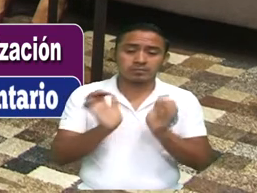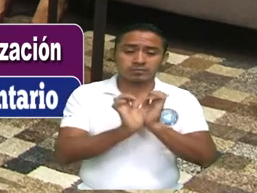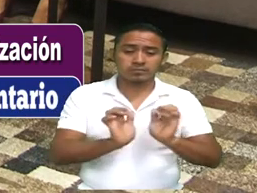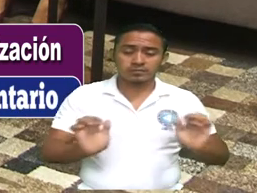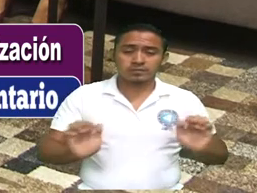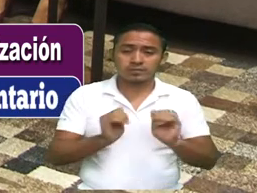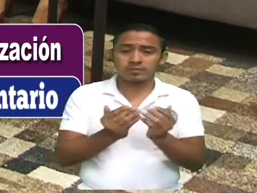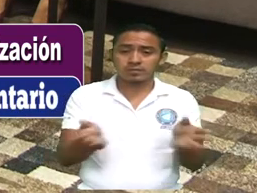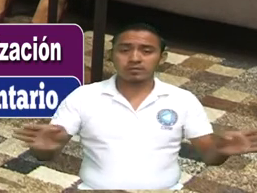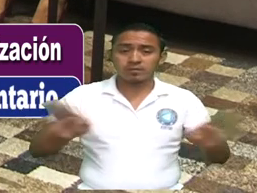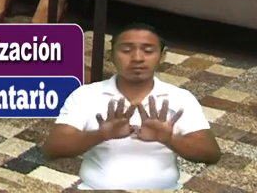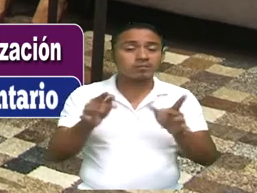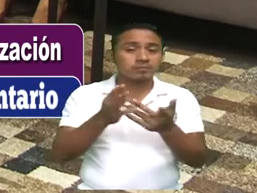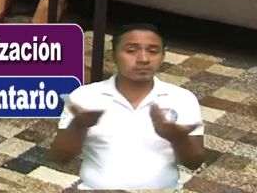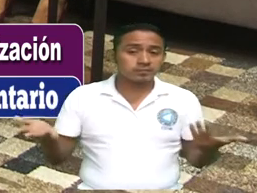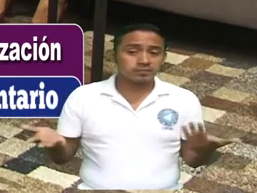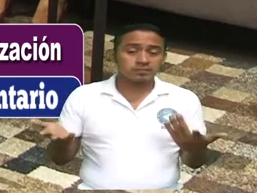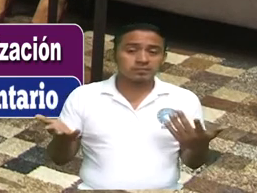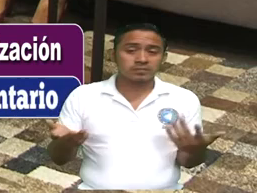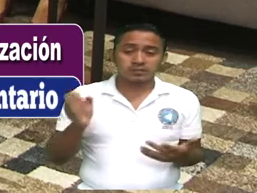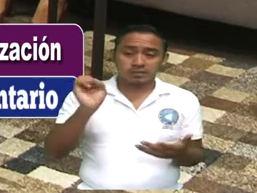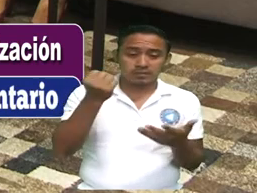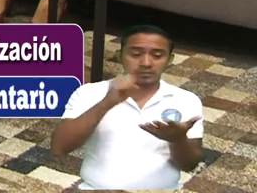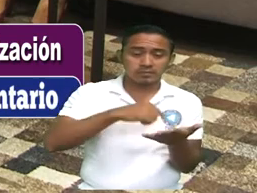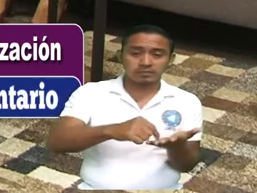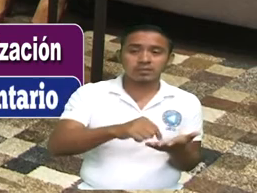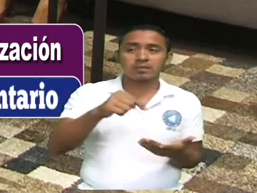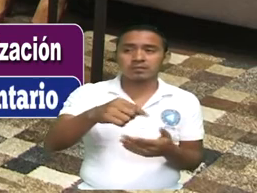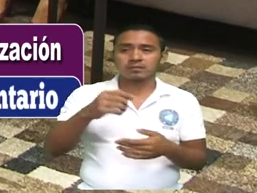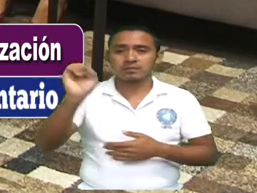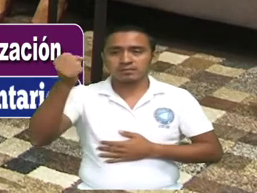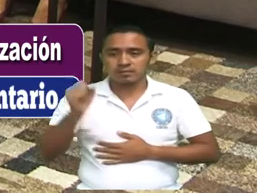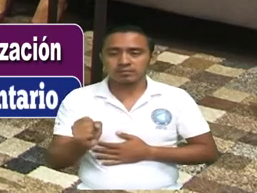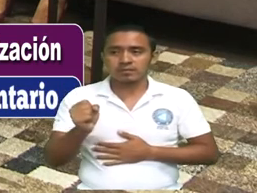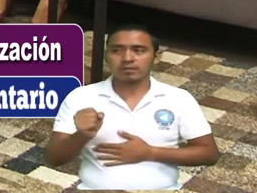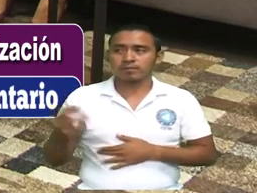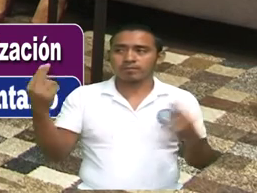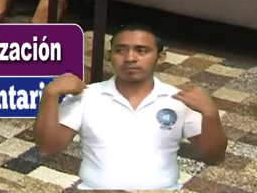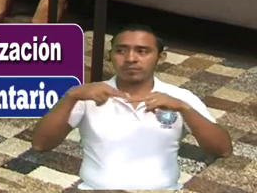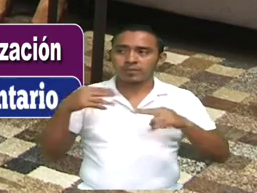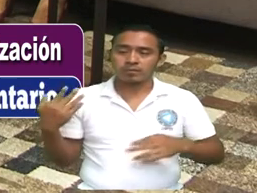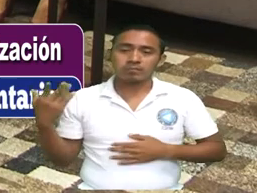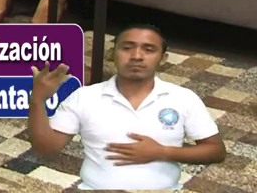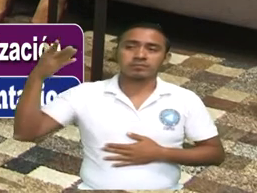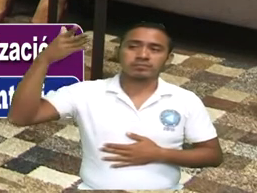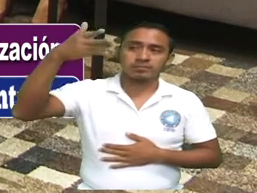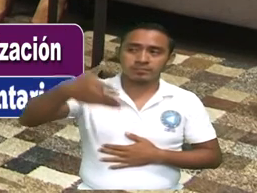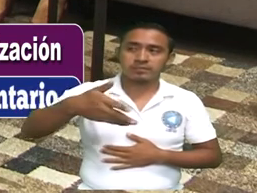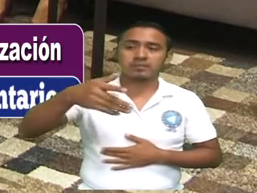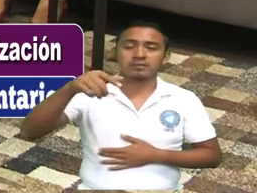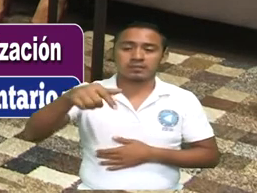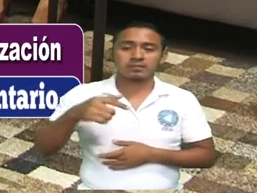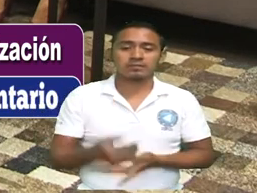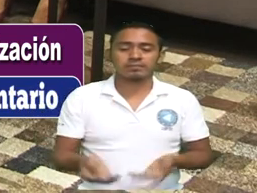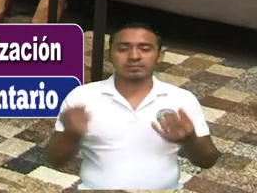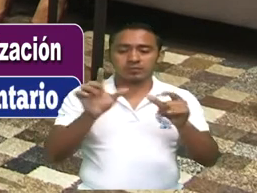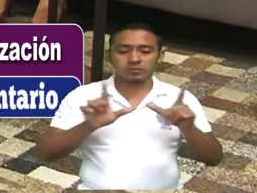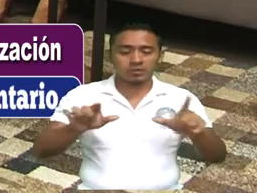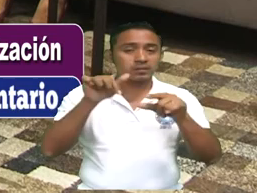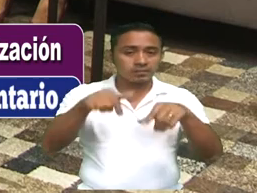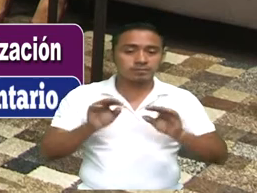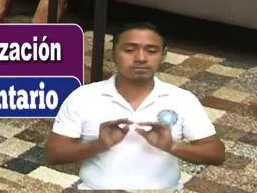primaria, donde se da la primaria en la semana. Entonces, el sábado, el docente es el que se traslada a la distancia, llega hasta el